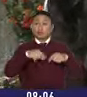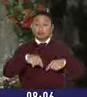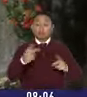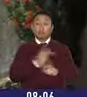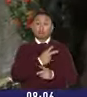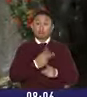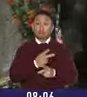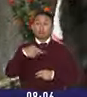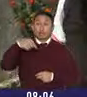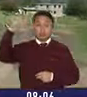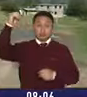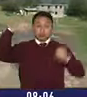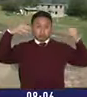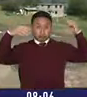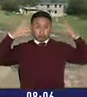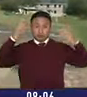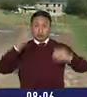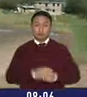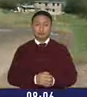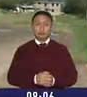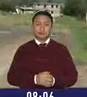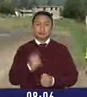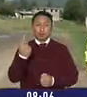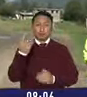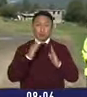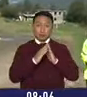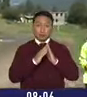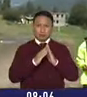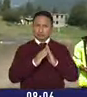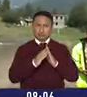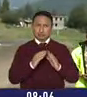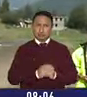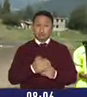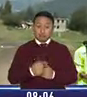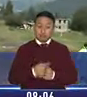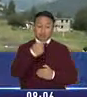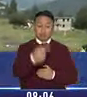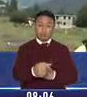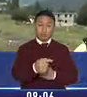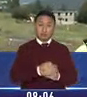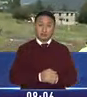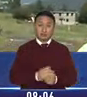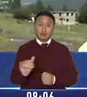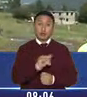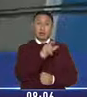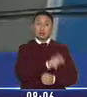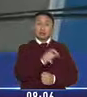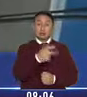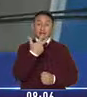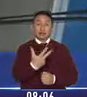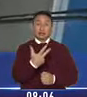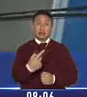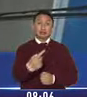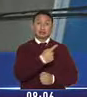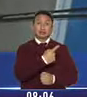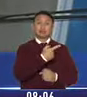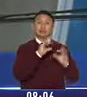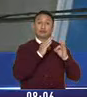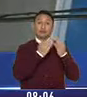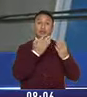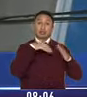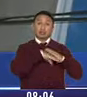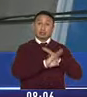hay alumbrado público. No fue la única vivienda afectada. En la siguiente transversal, los mismos sujetos sorprendieron a una familia que